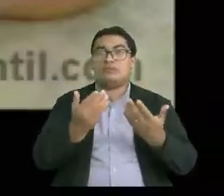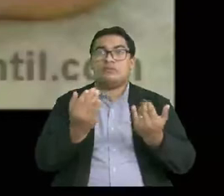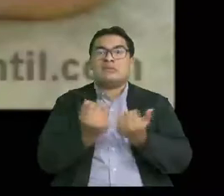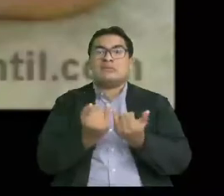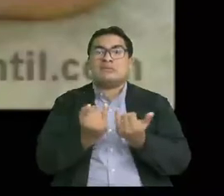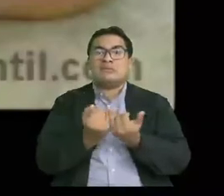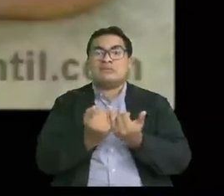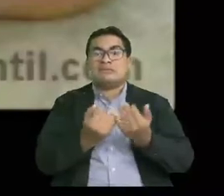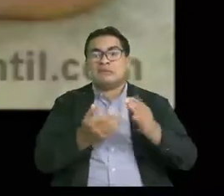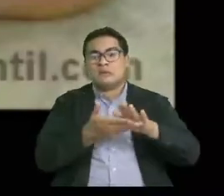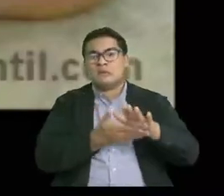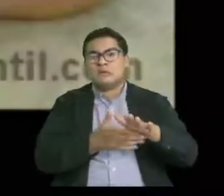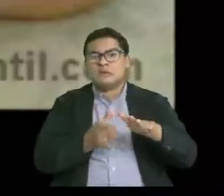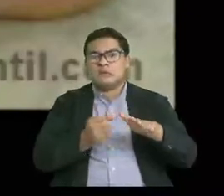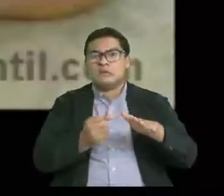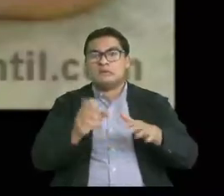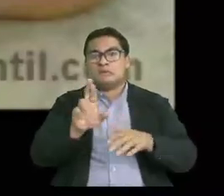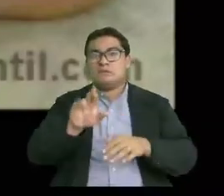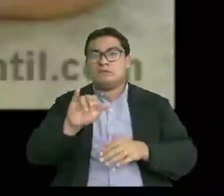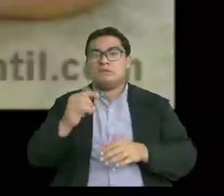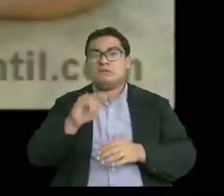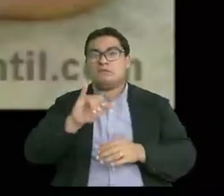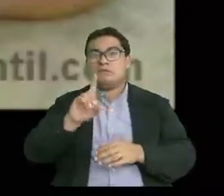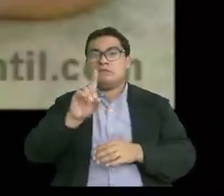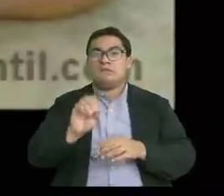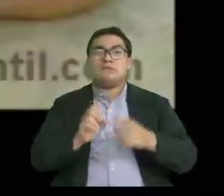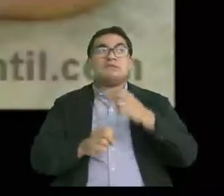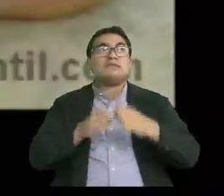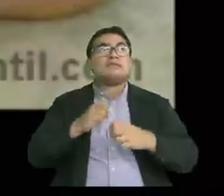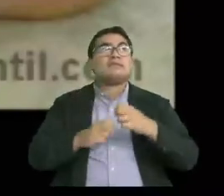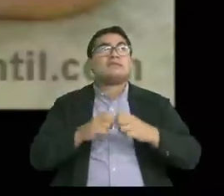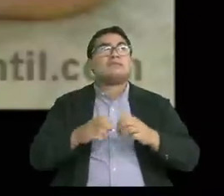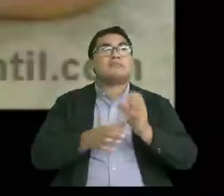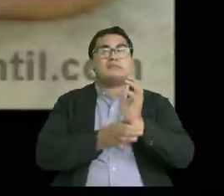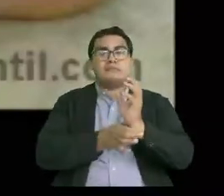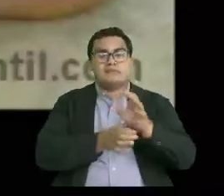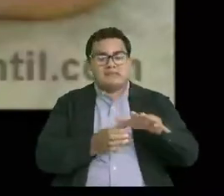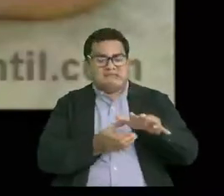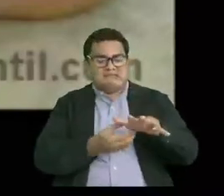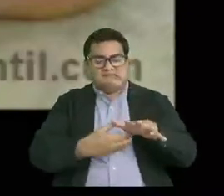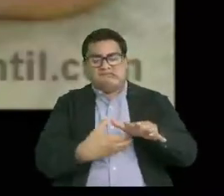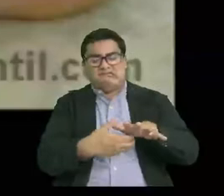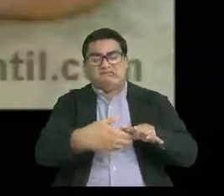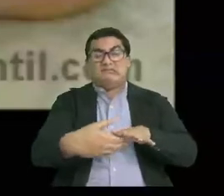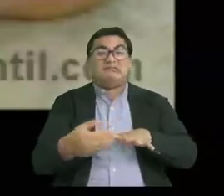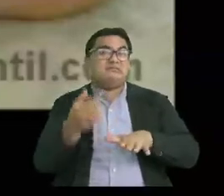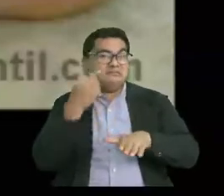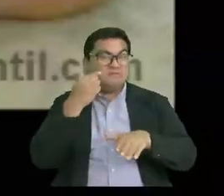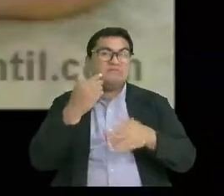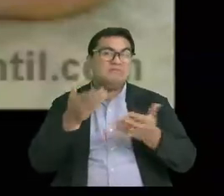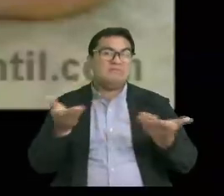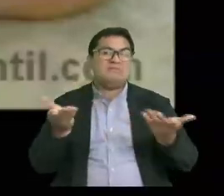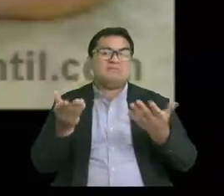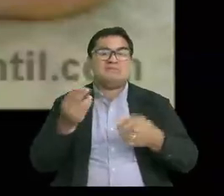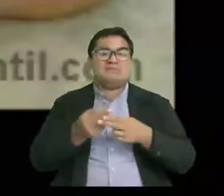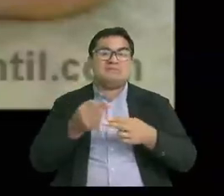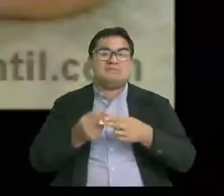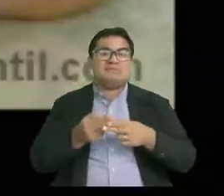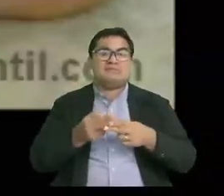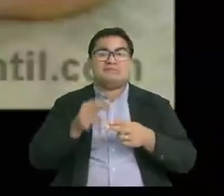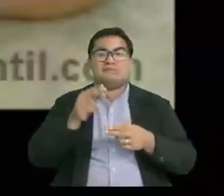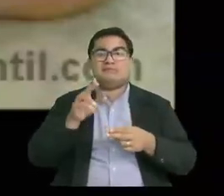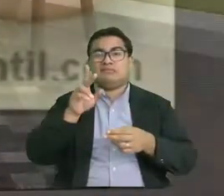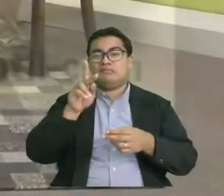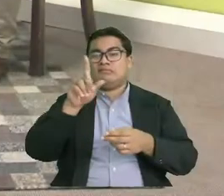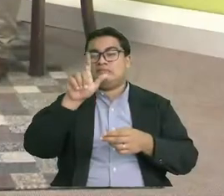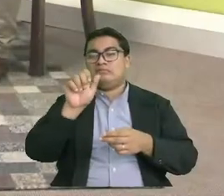un pie plano rígido ya, con alguna afectación ósea. Sí, hay un pie como plano, deforme. Sí, hay un pie plano que se llama la deformidad en